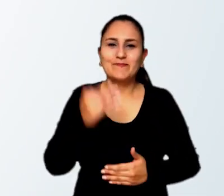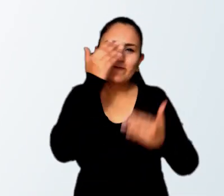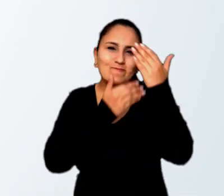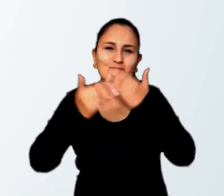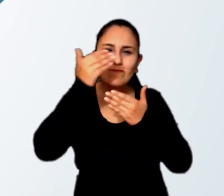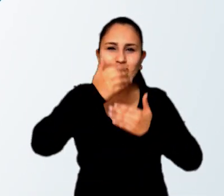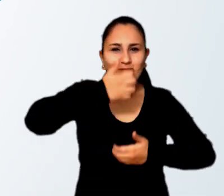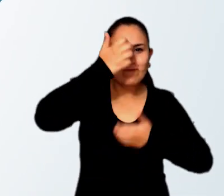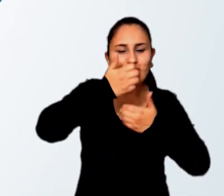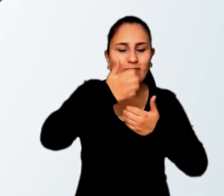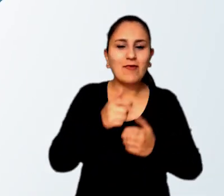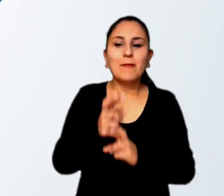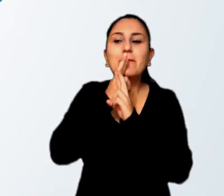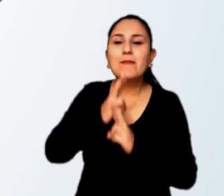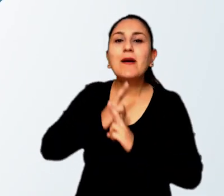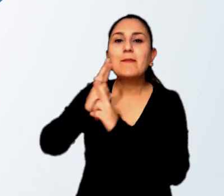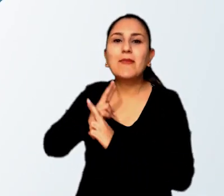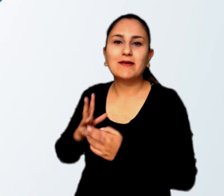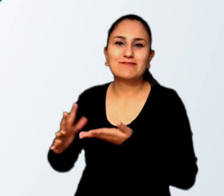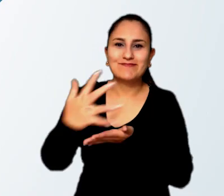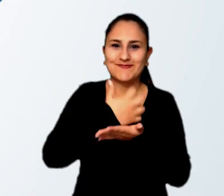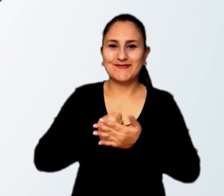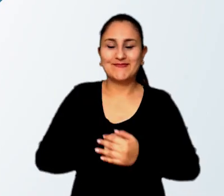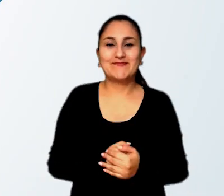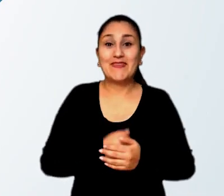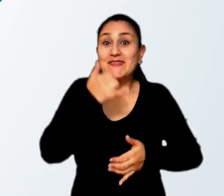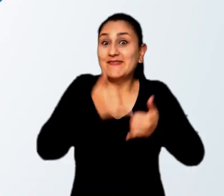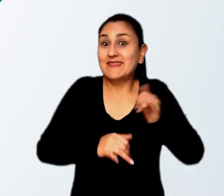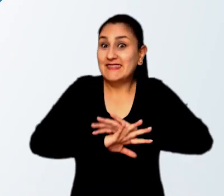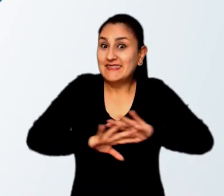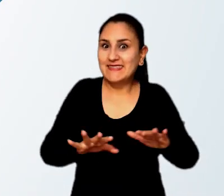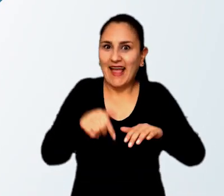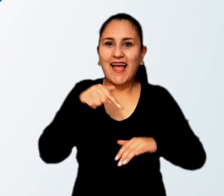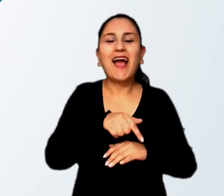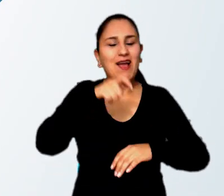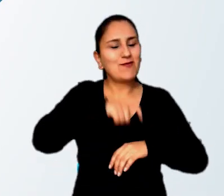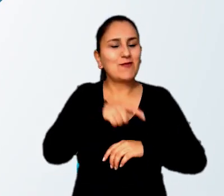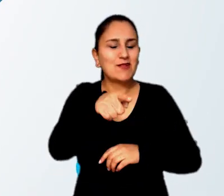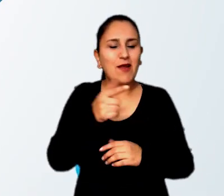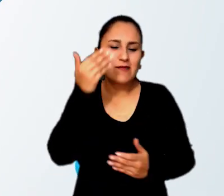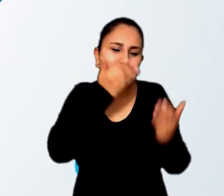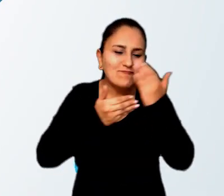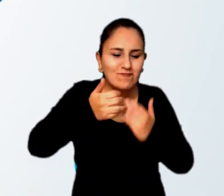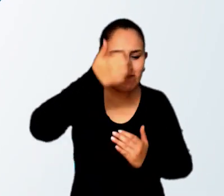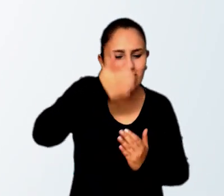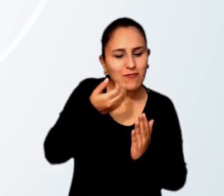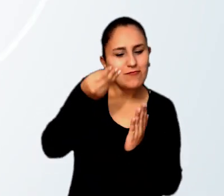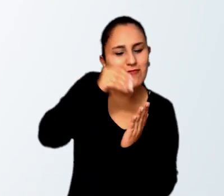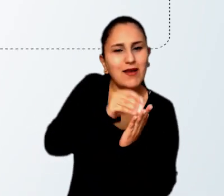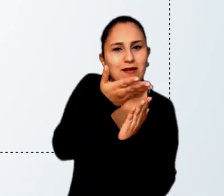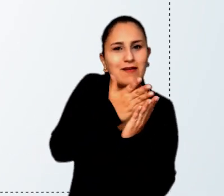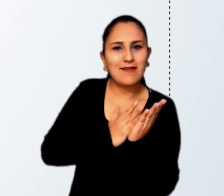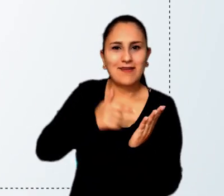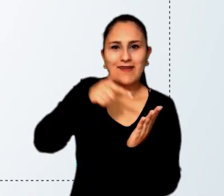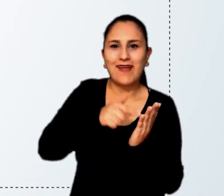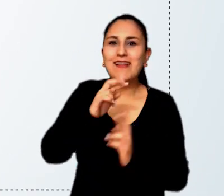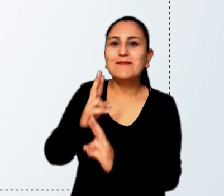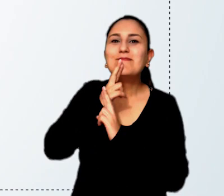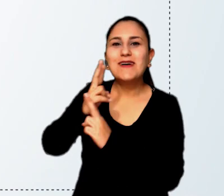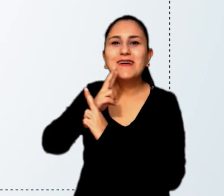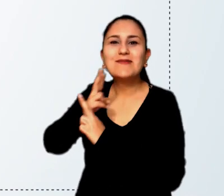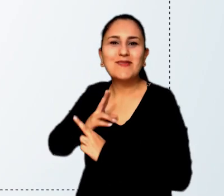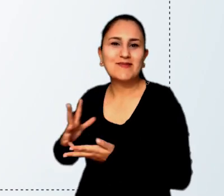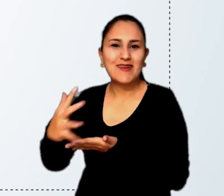respuestas finalmente ha llegado el momento de realizar la valoración y el análisis de respuestas para